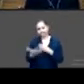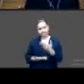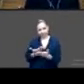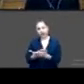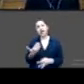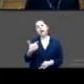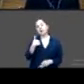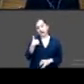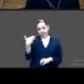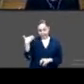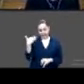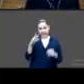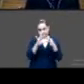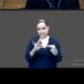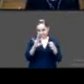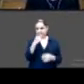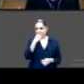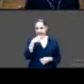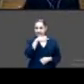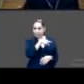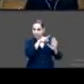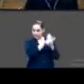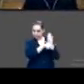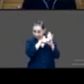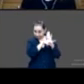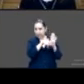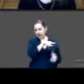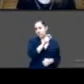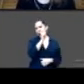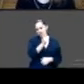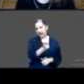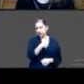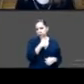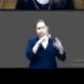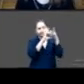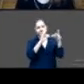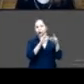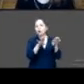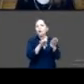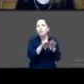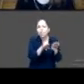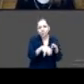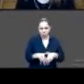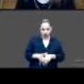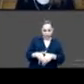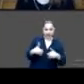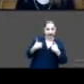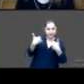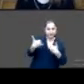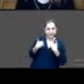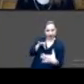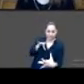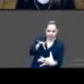en este video engloba un montón de la perspectiva que tenemos para abordar el embarazo adolescente. Si bien hay que poder entender que el embarazo adolescente